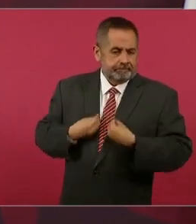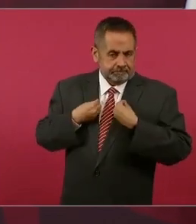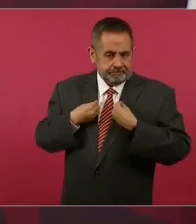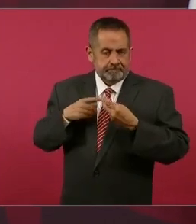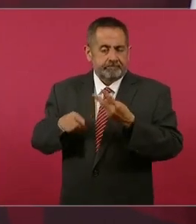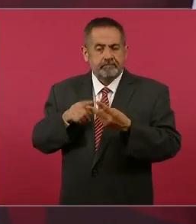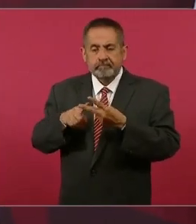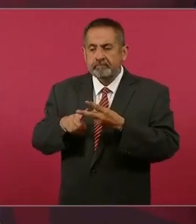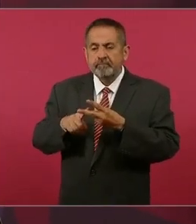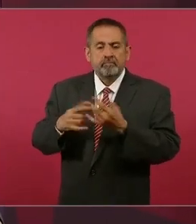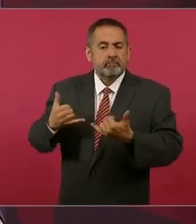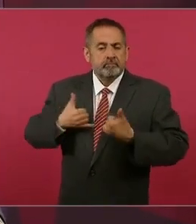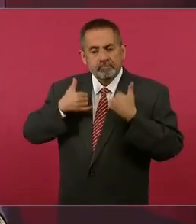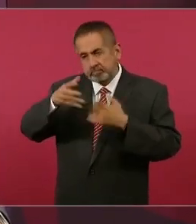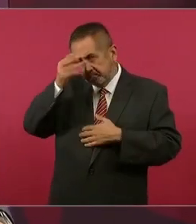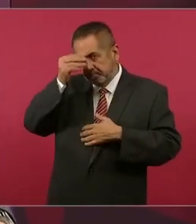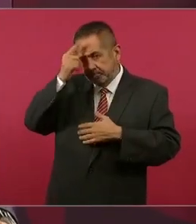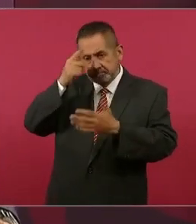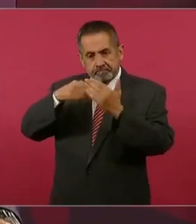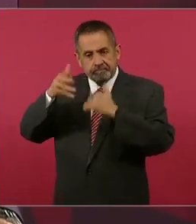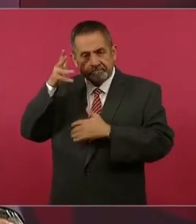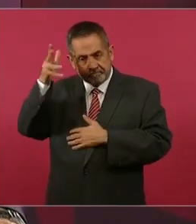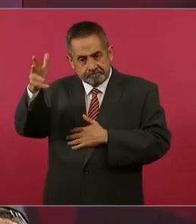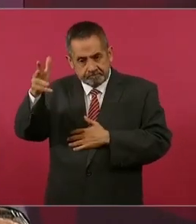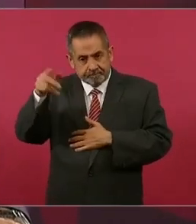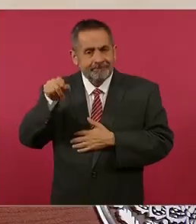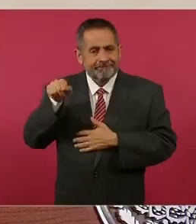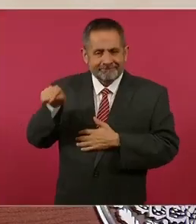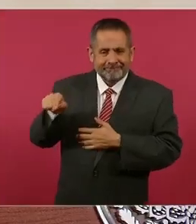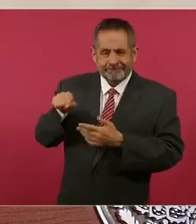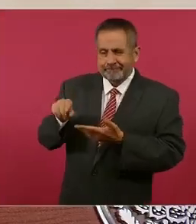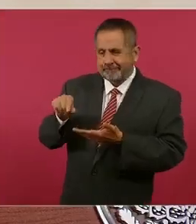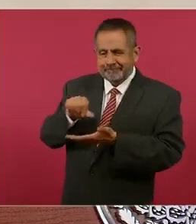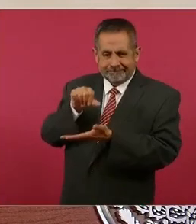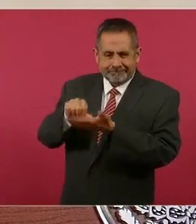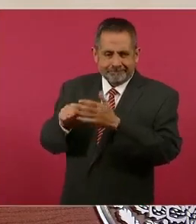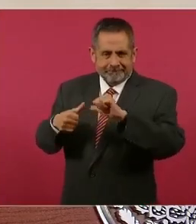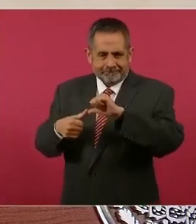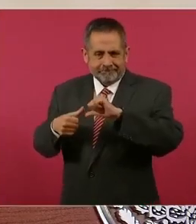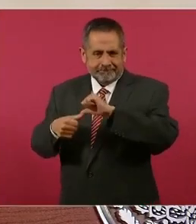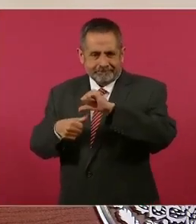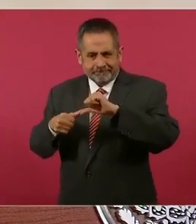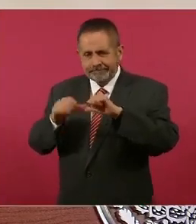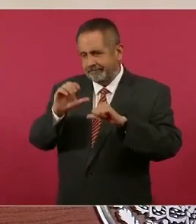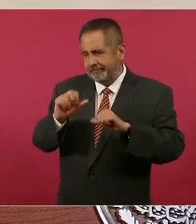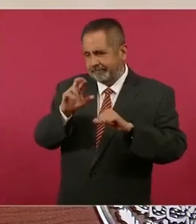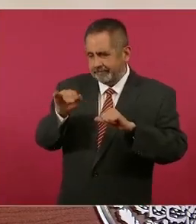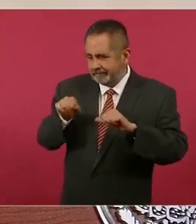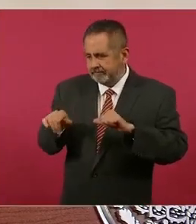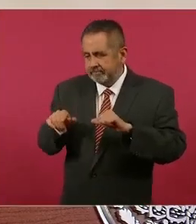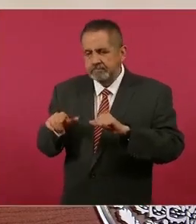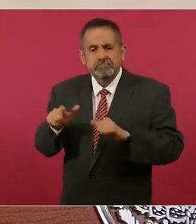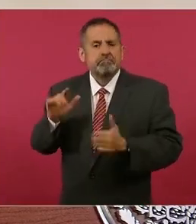Jóvenes Construyendo el Futuro en países centroamericanos y del Caribe, baja